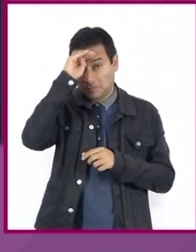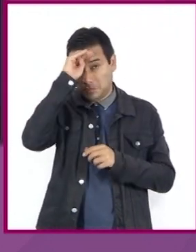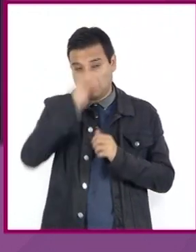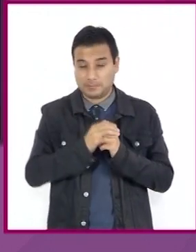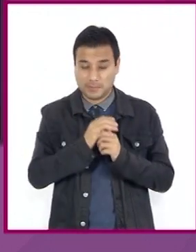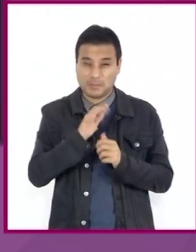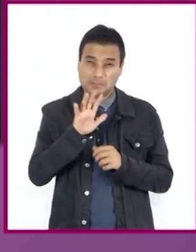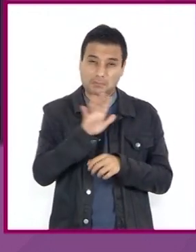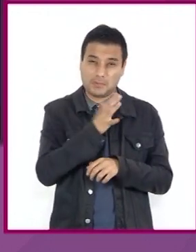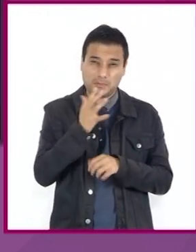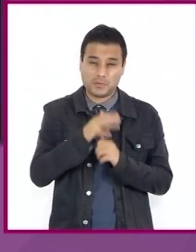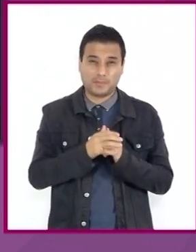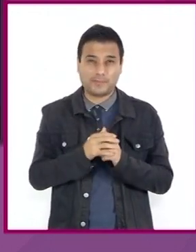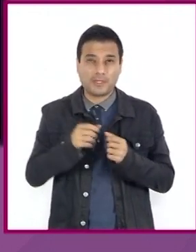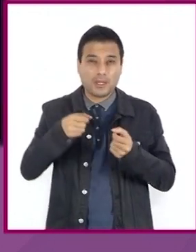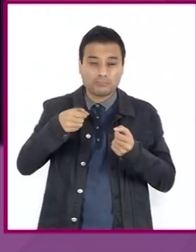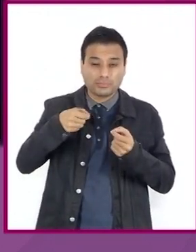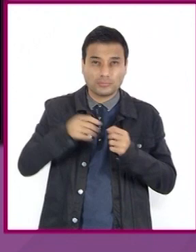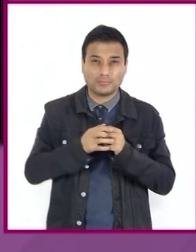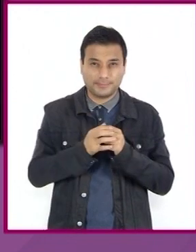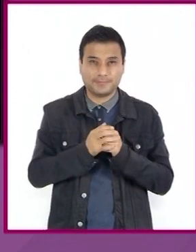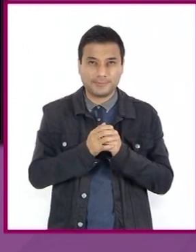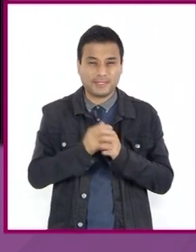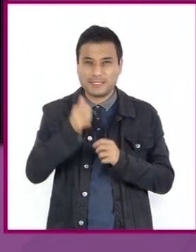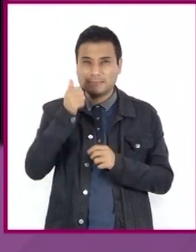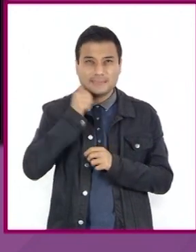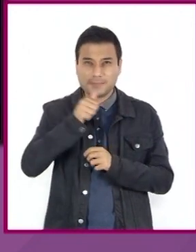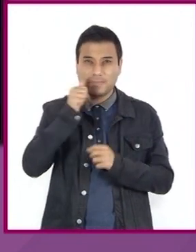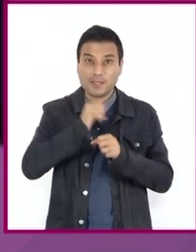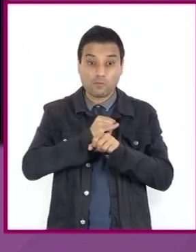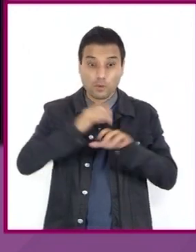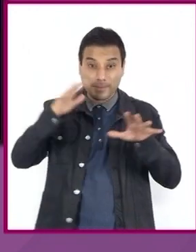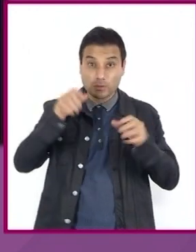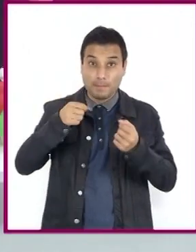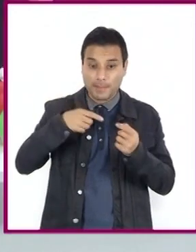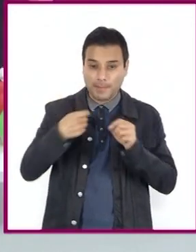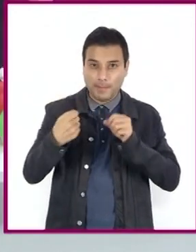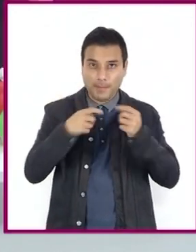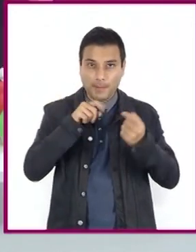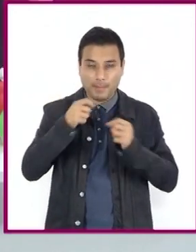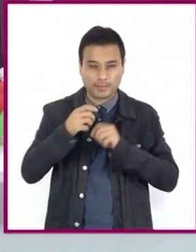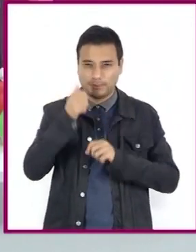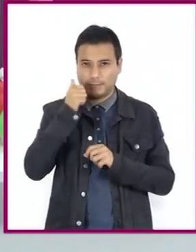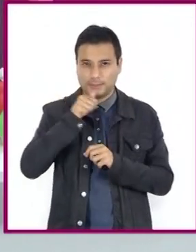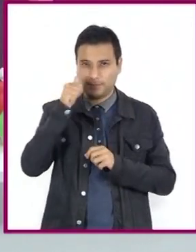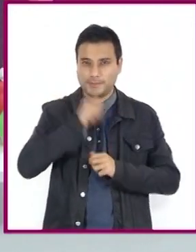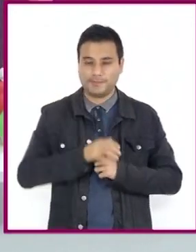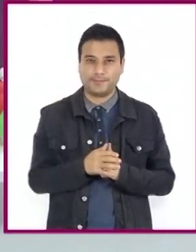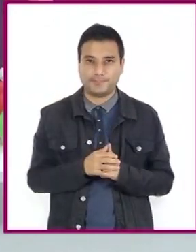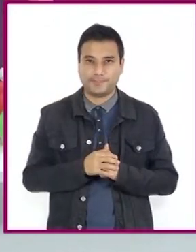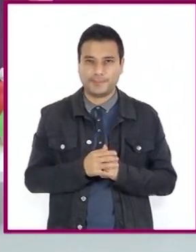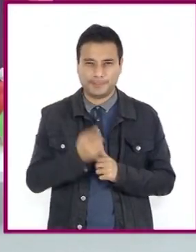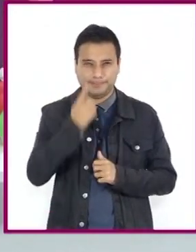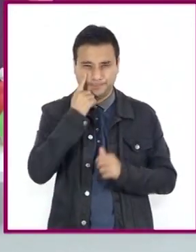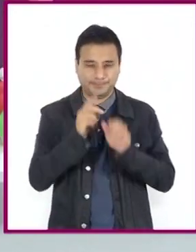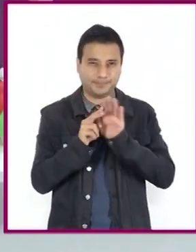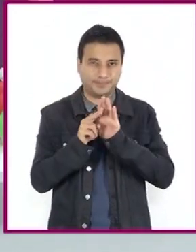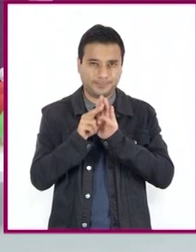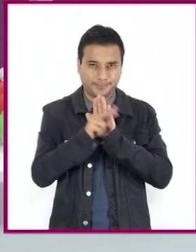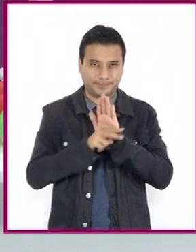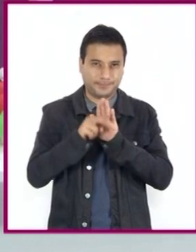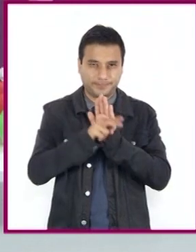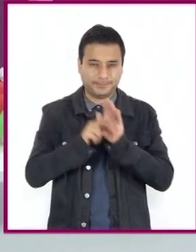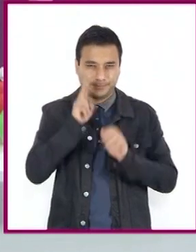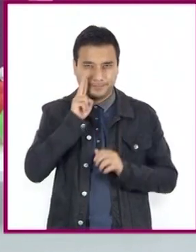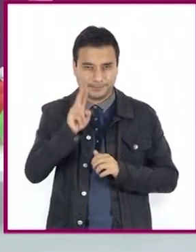se produzca una reacción química en cada transmisión de información. Observen con atención el siguiente video.